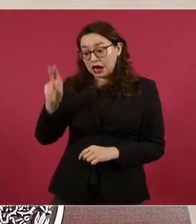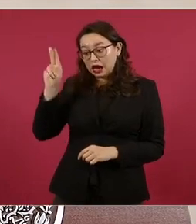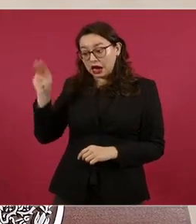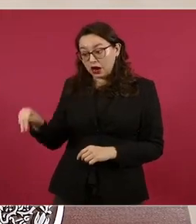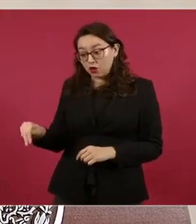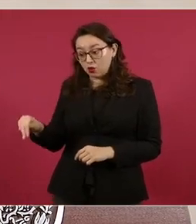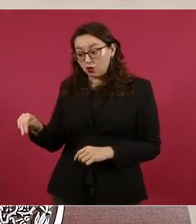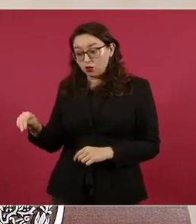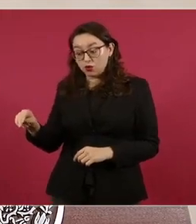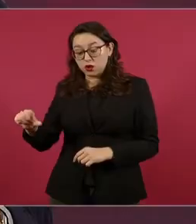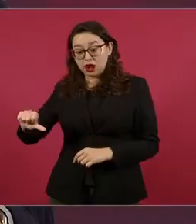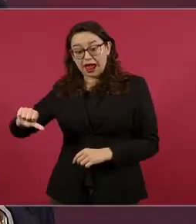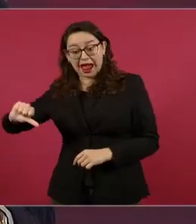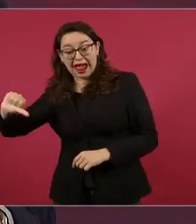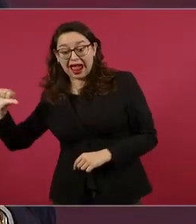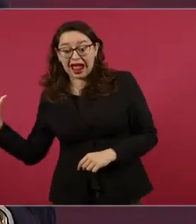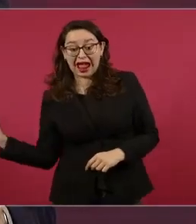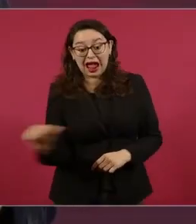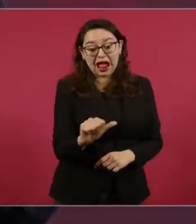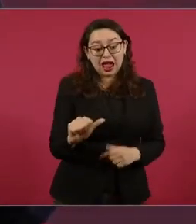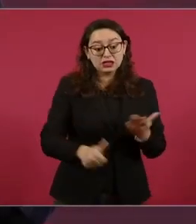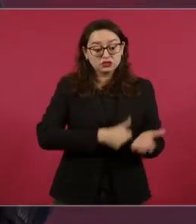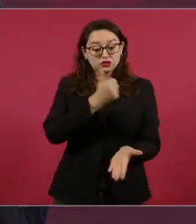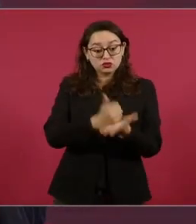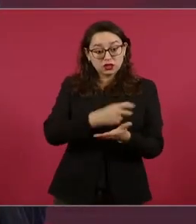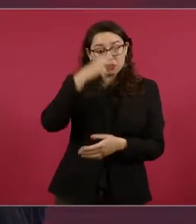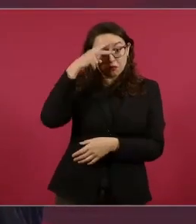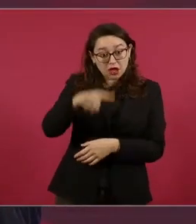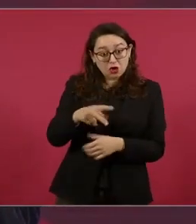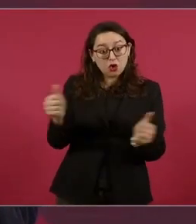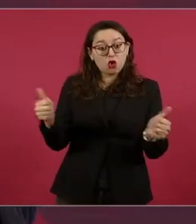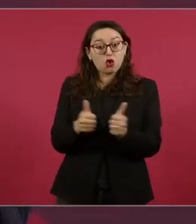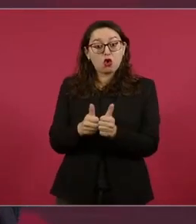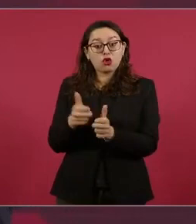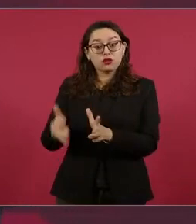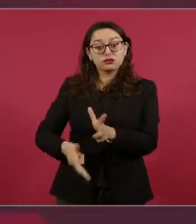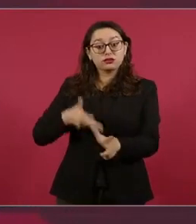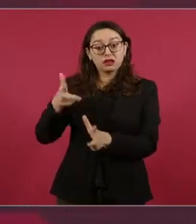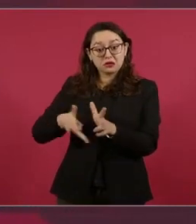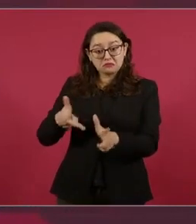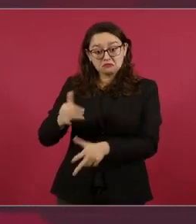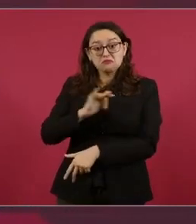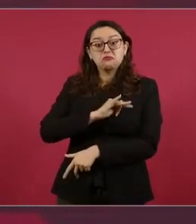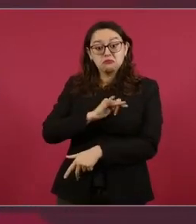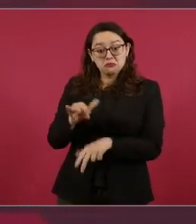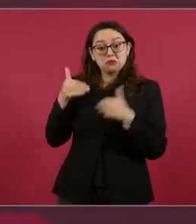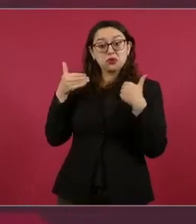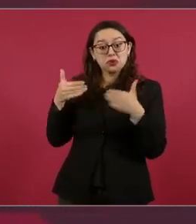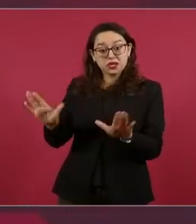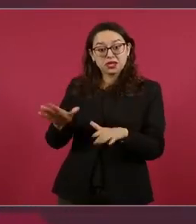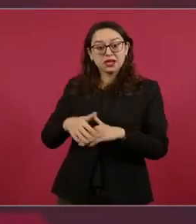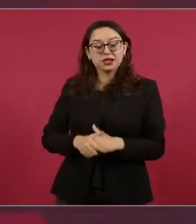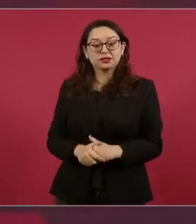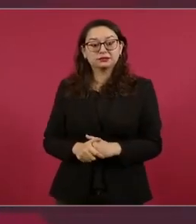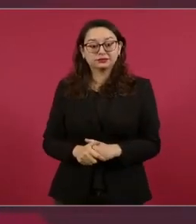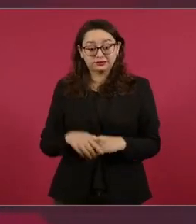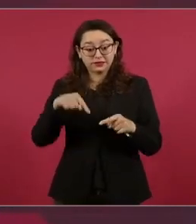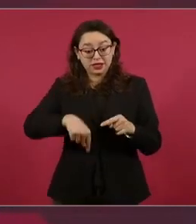hasta la Ciudad de México no solo eso de la Ciudad de México a